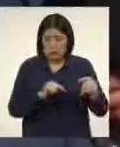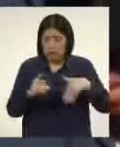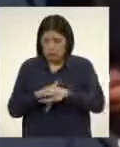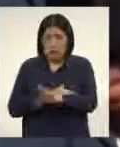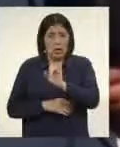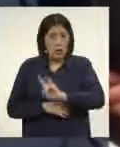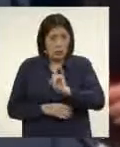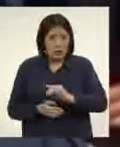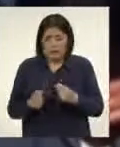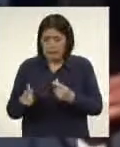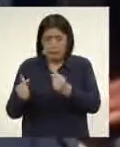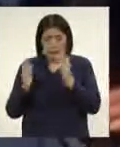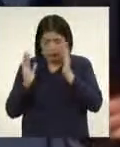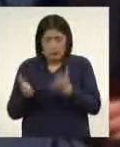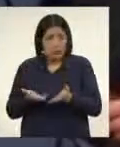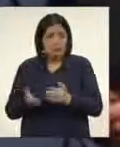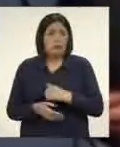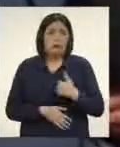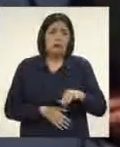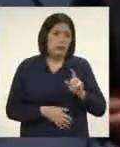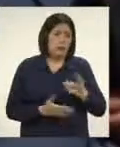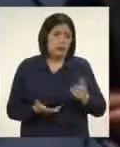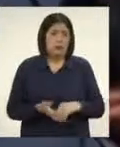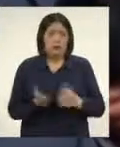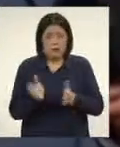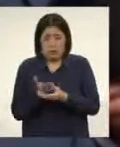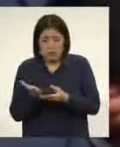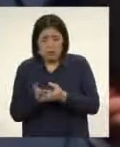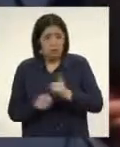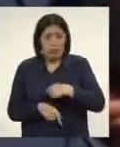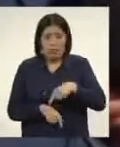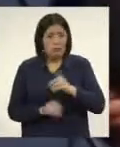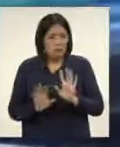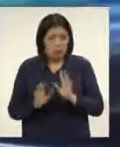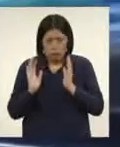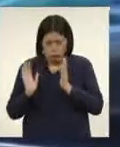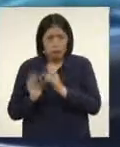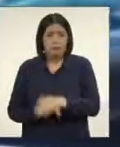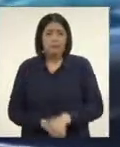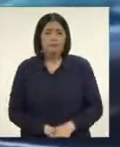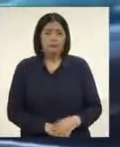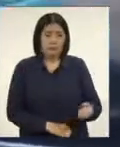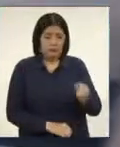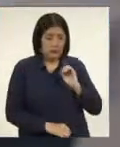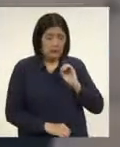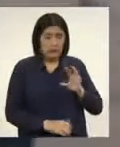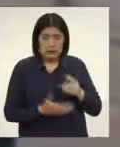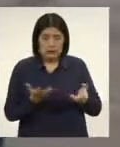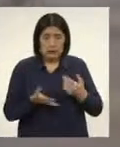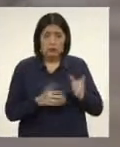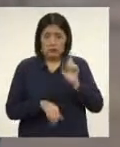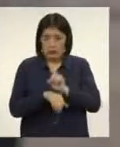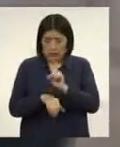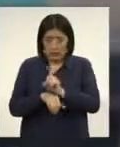atendido en forma inmediata. No se necesita ya estar sacando historia o demorando para que se pueda ser atendido. Dijo también que se ha